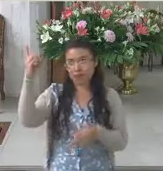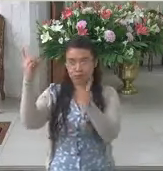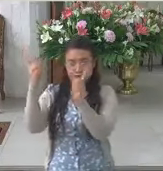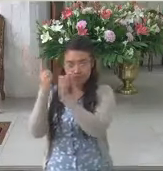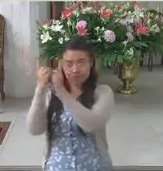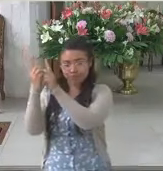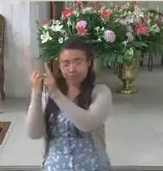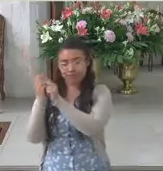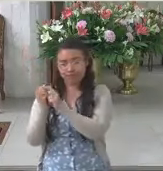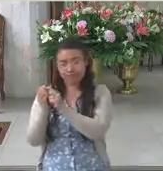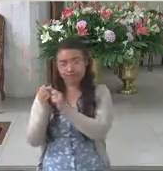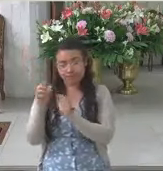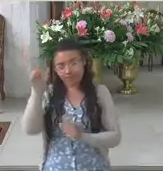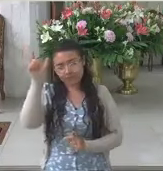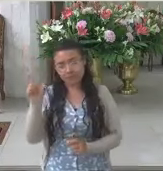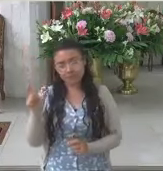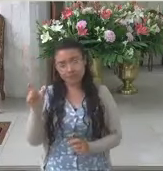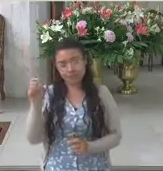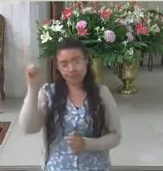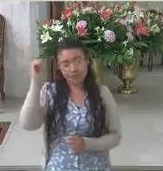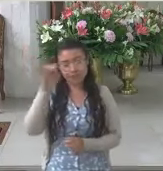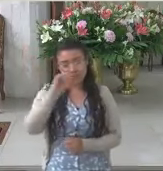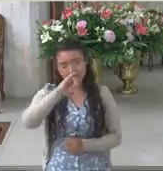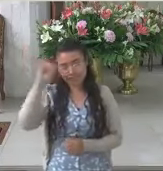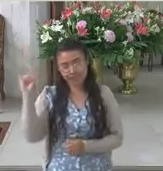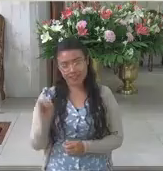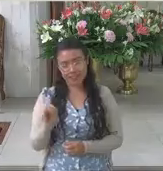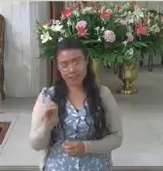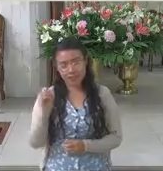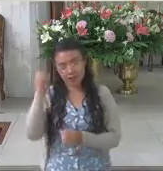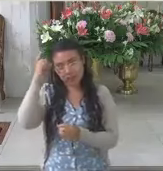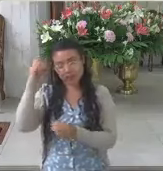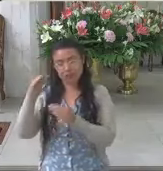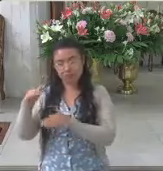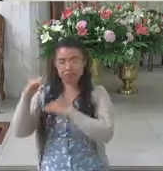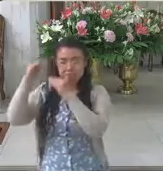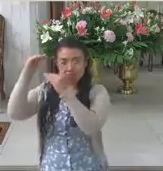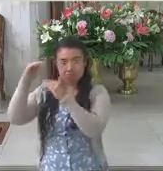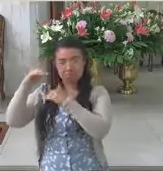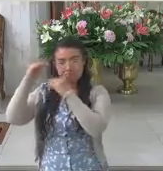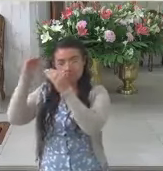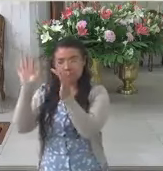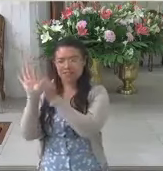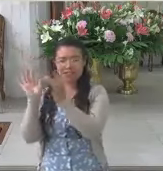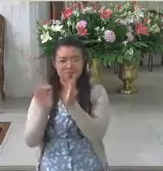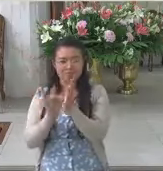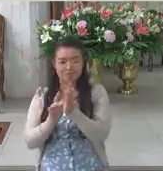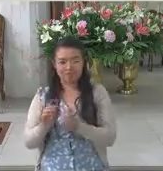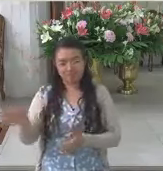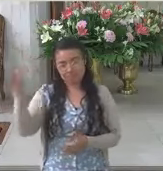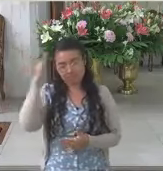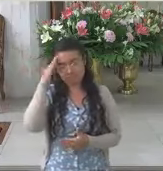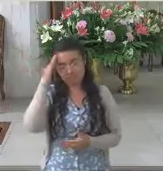será vencido jamás Cristo Jesús amén gloria a Dios comandante Gloria